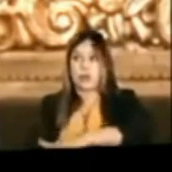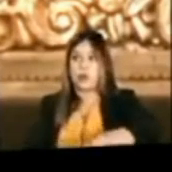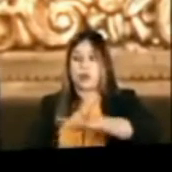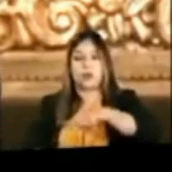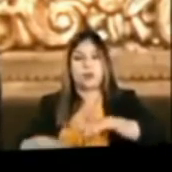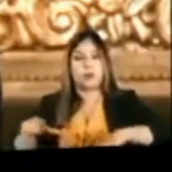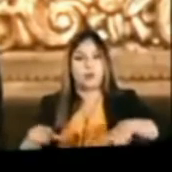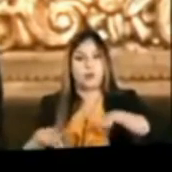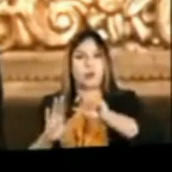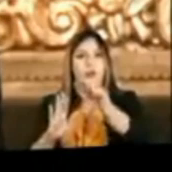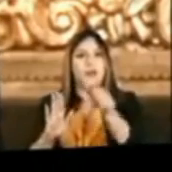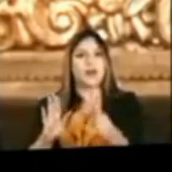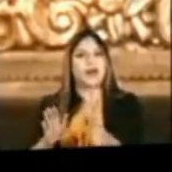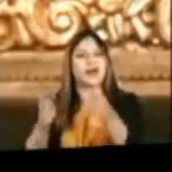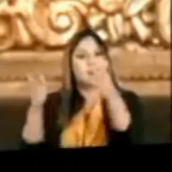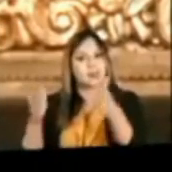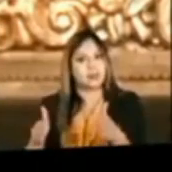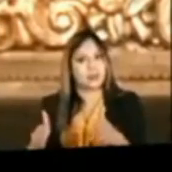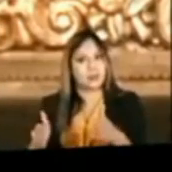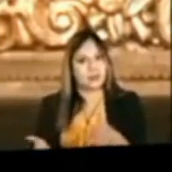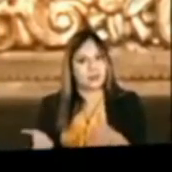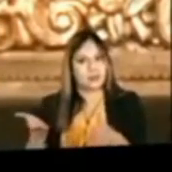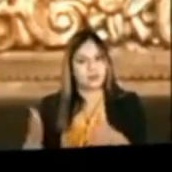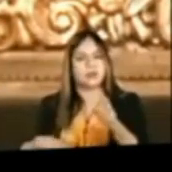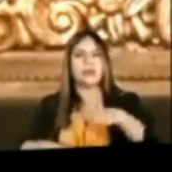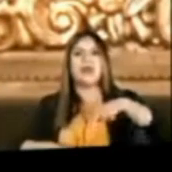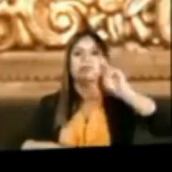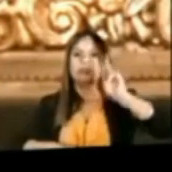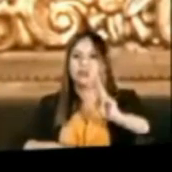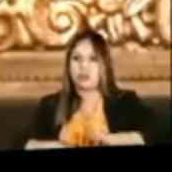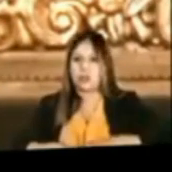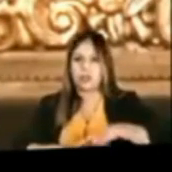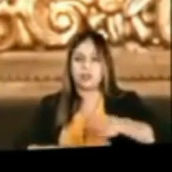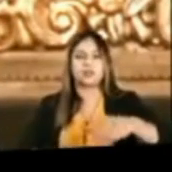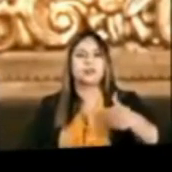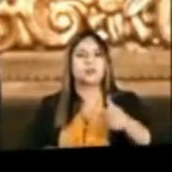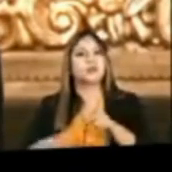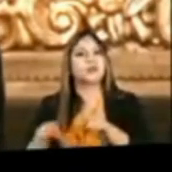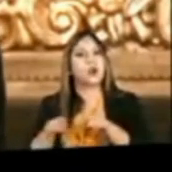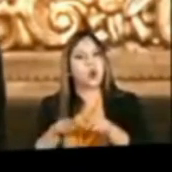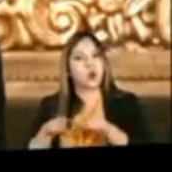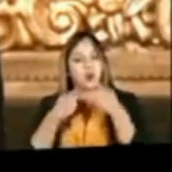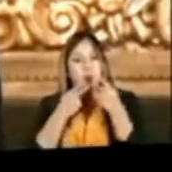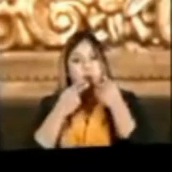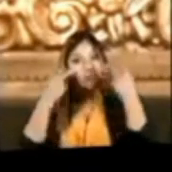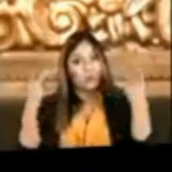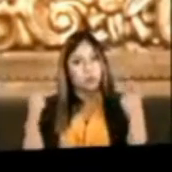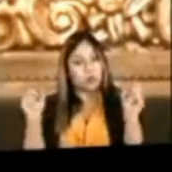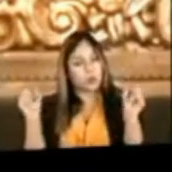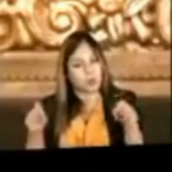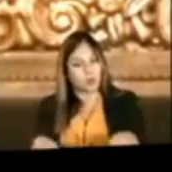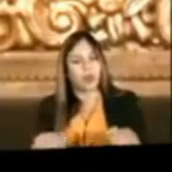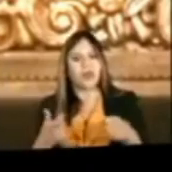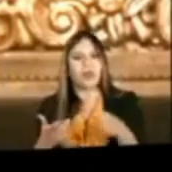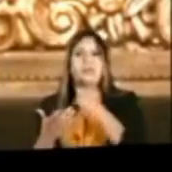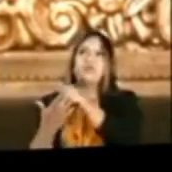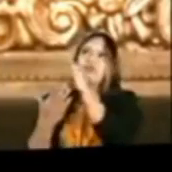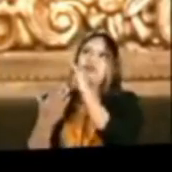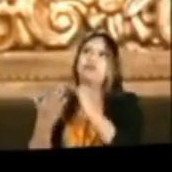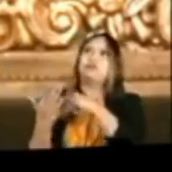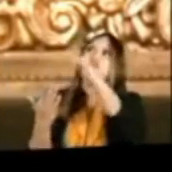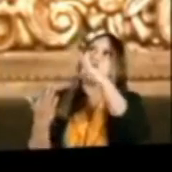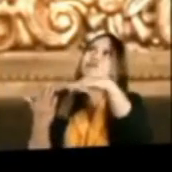para que artistas fundamentalmente nacionales, luego de un concurso público, puedan plasmar